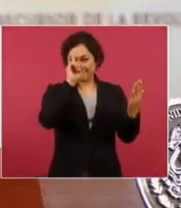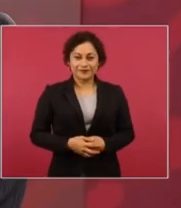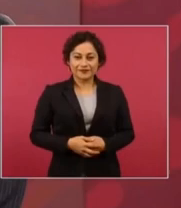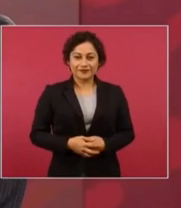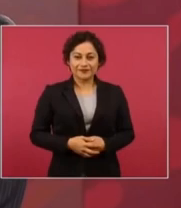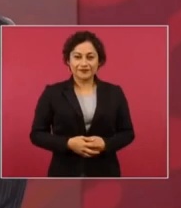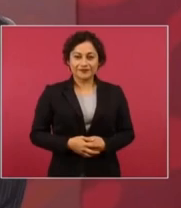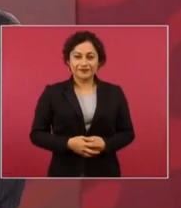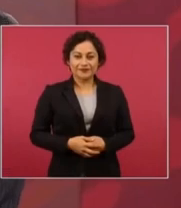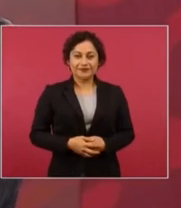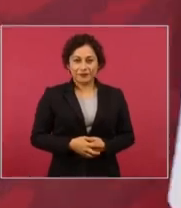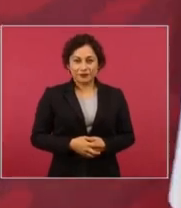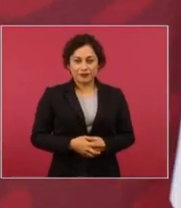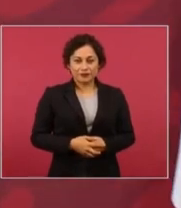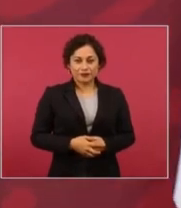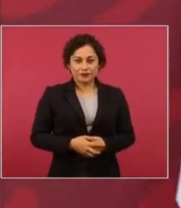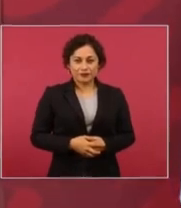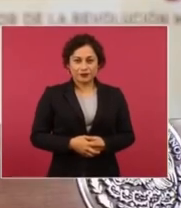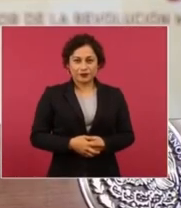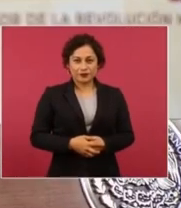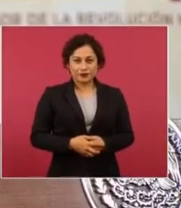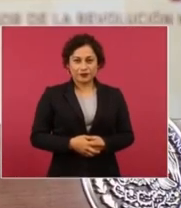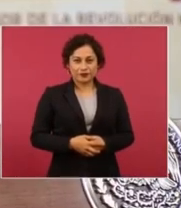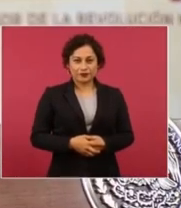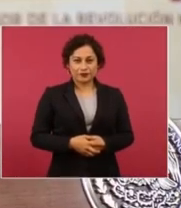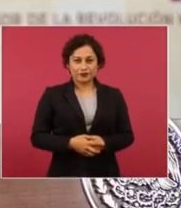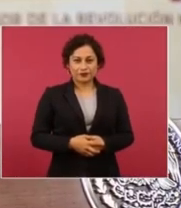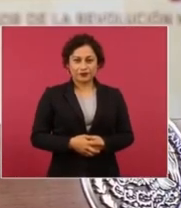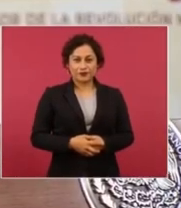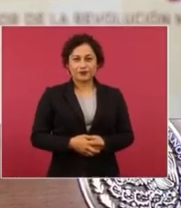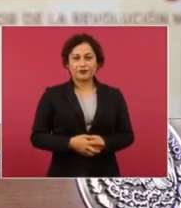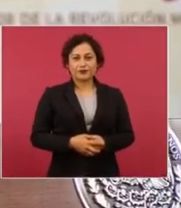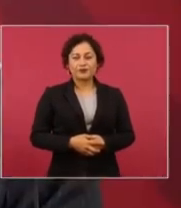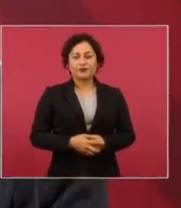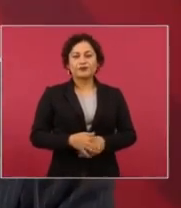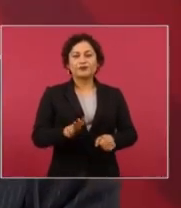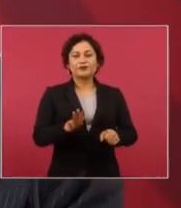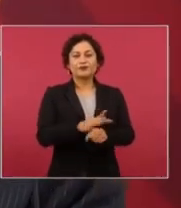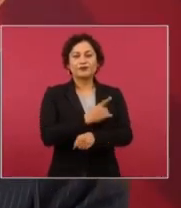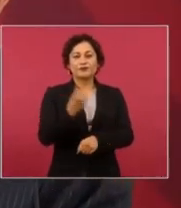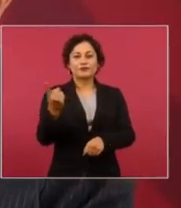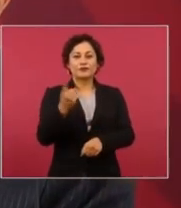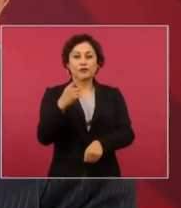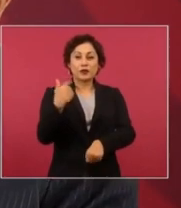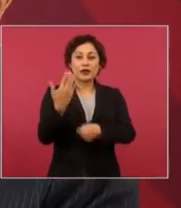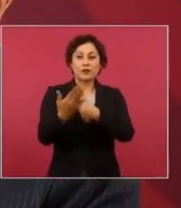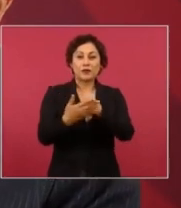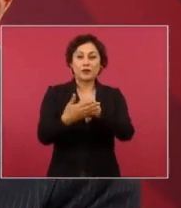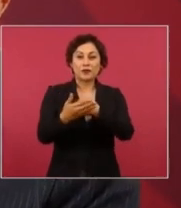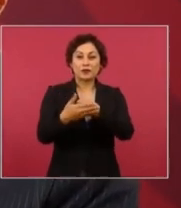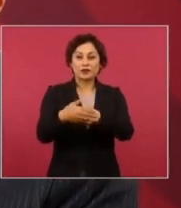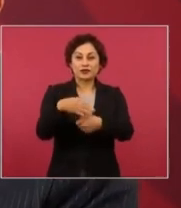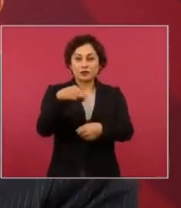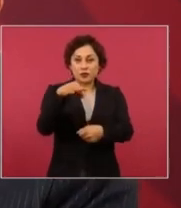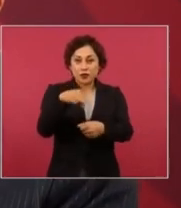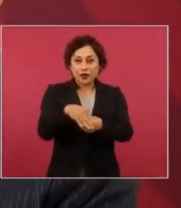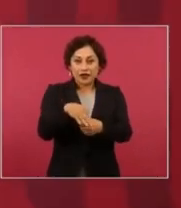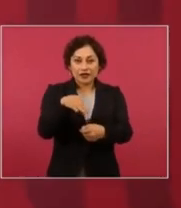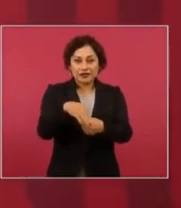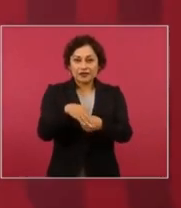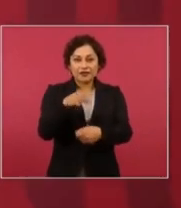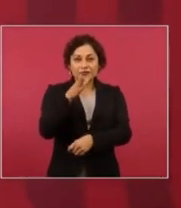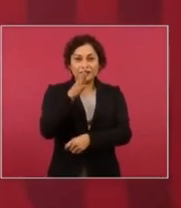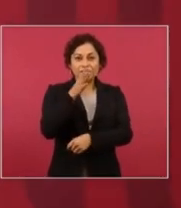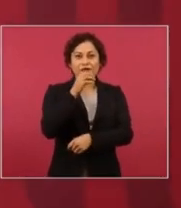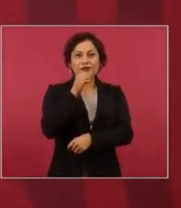que el Plan B es porque no se van a poder hacer elecciones y te vas a quedar hasta el 2030